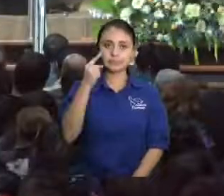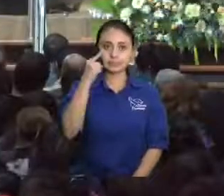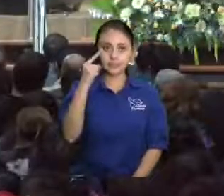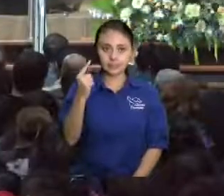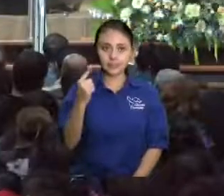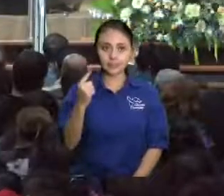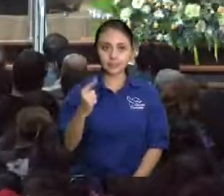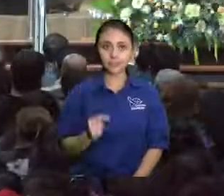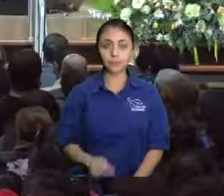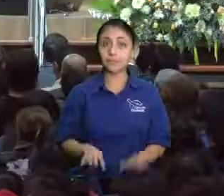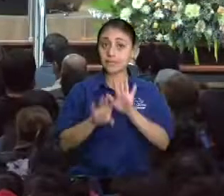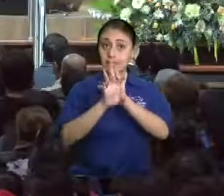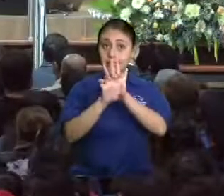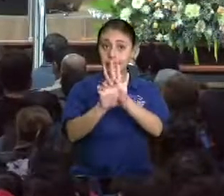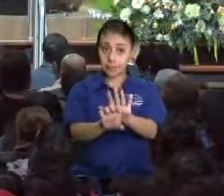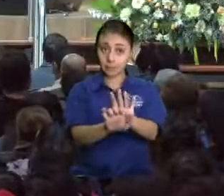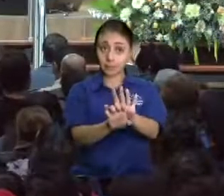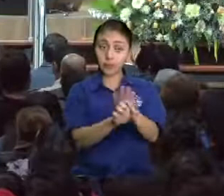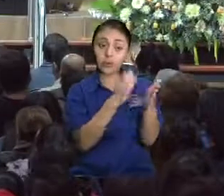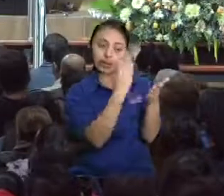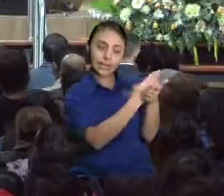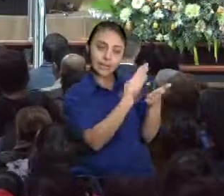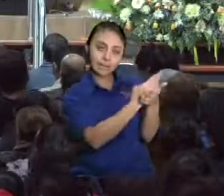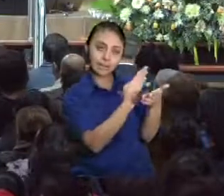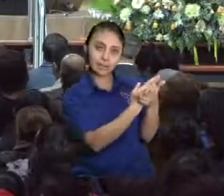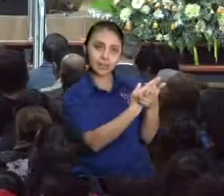miremos eso. Miremoslo así